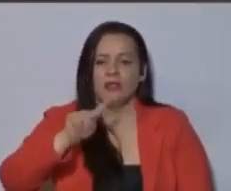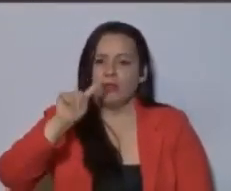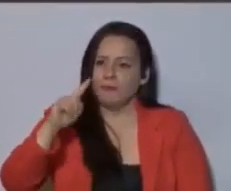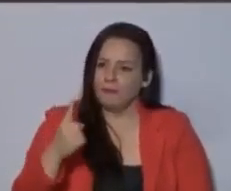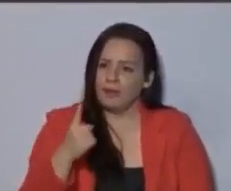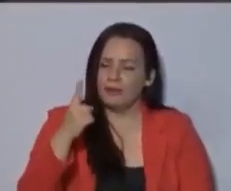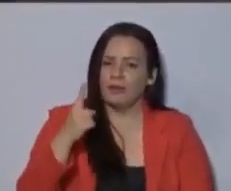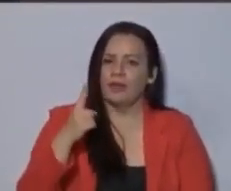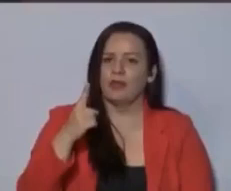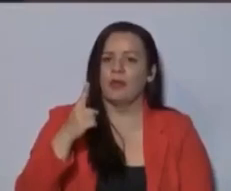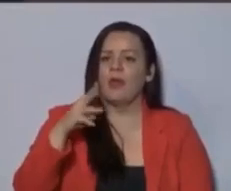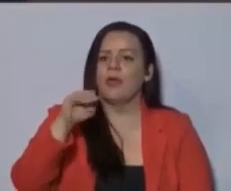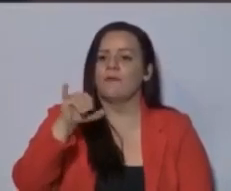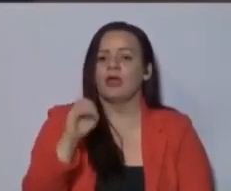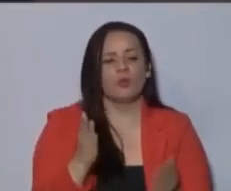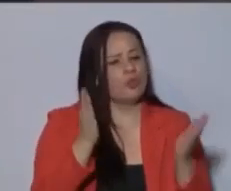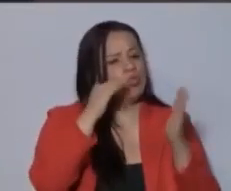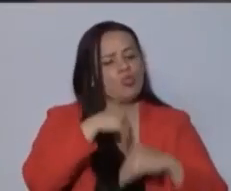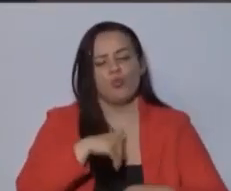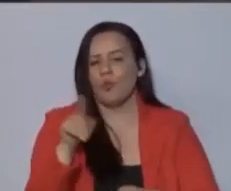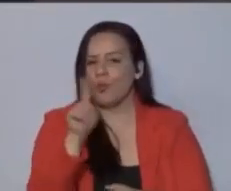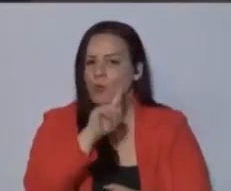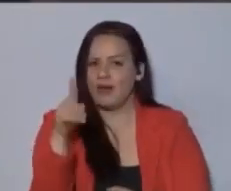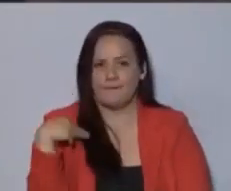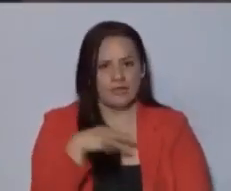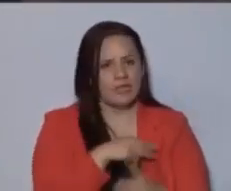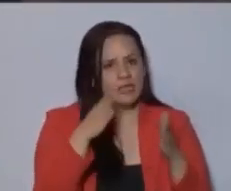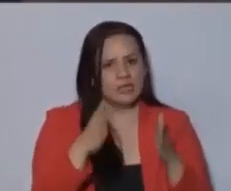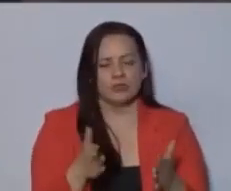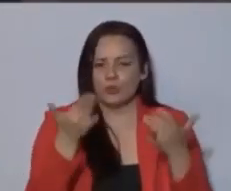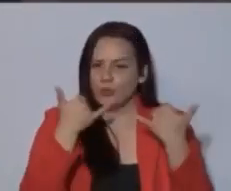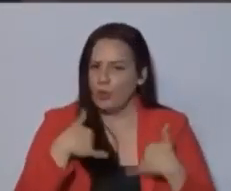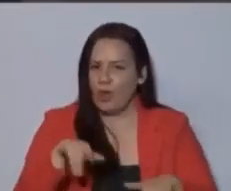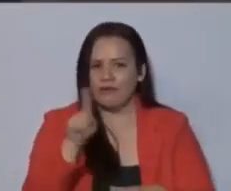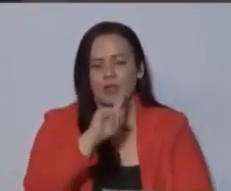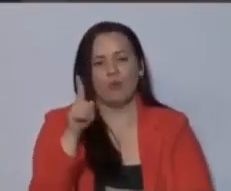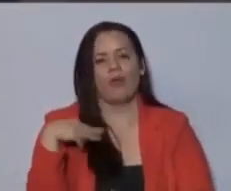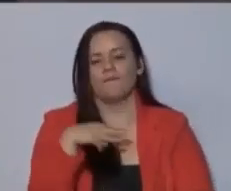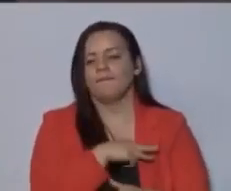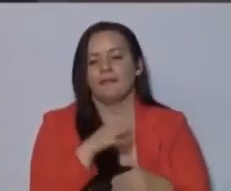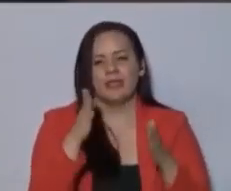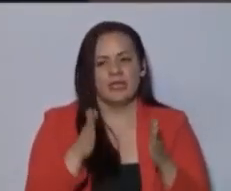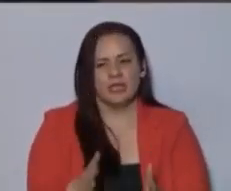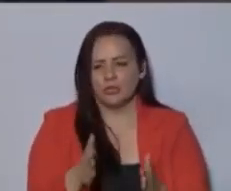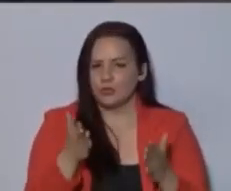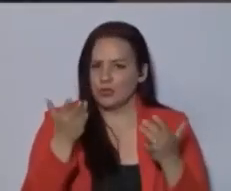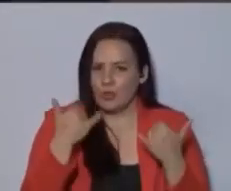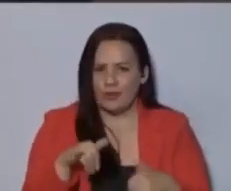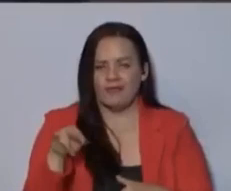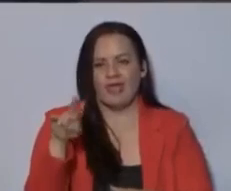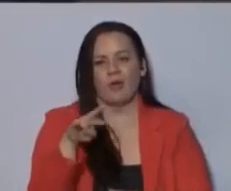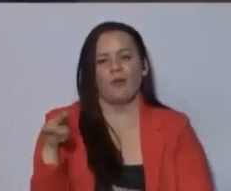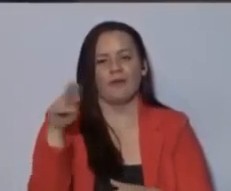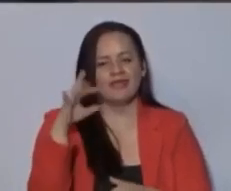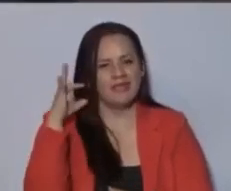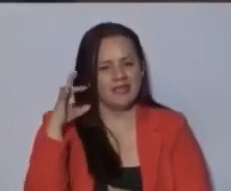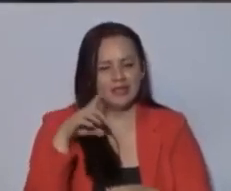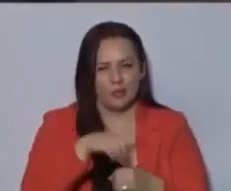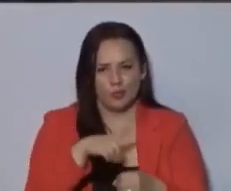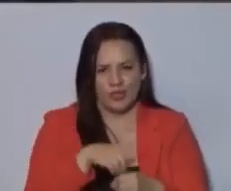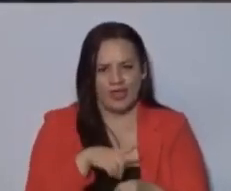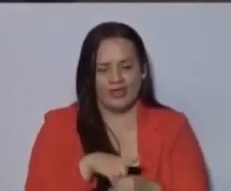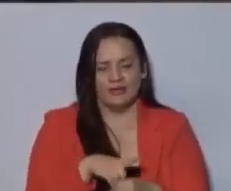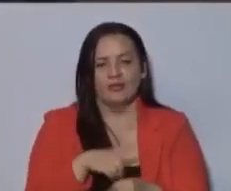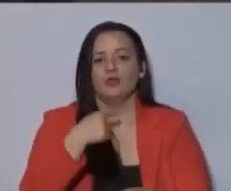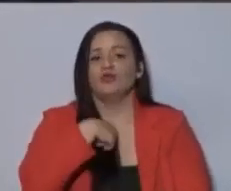mayo, no hay ministro, aquí no hay ministro, compañeras diputadas. Yo le pregunto